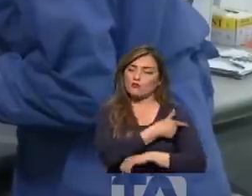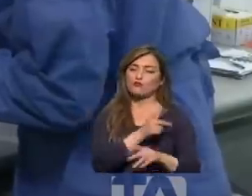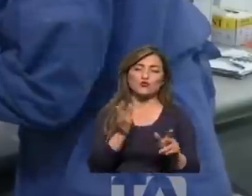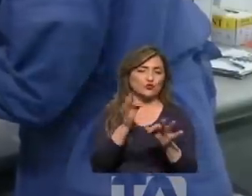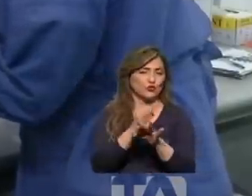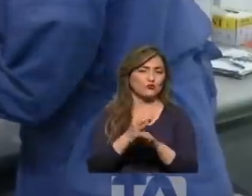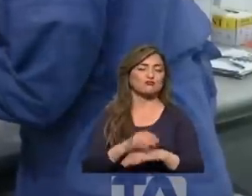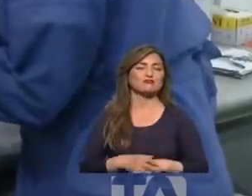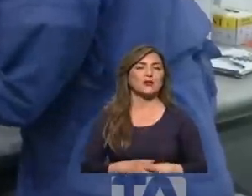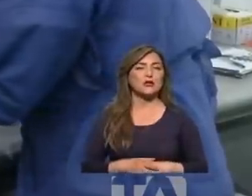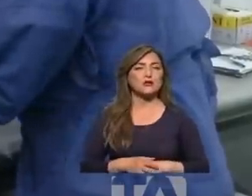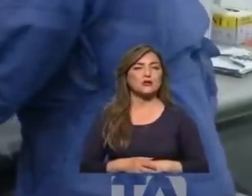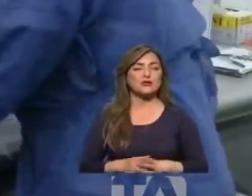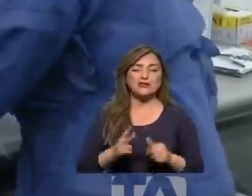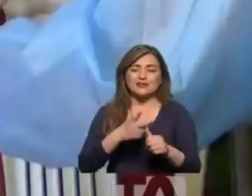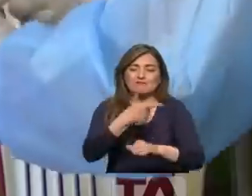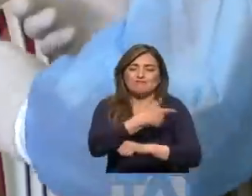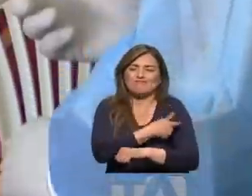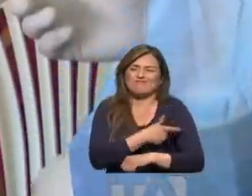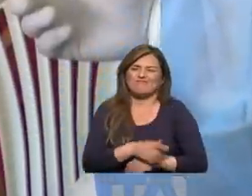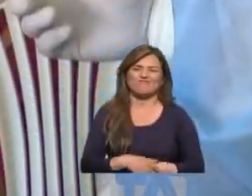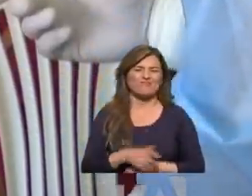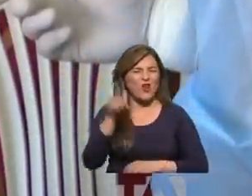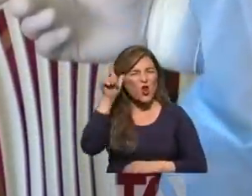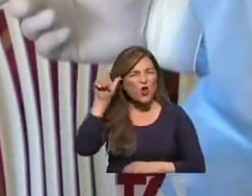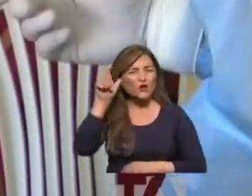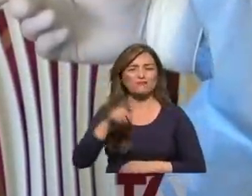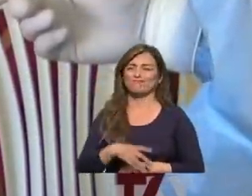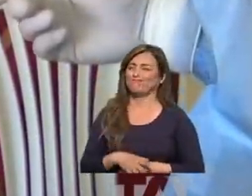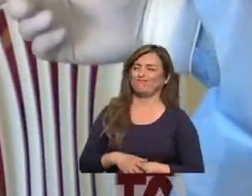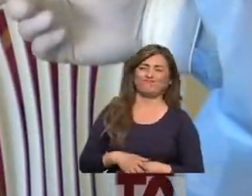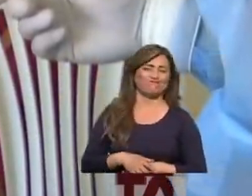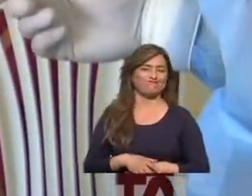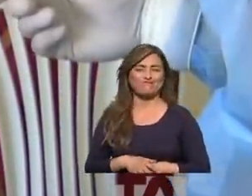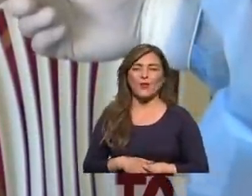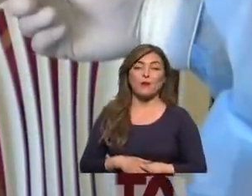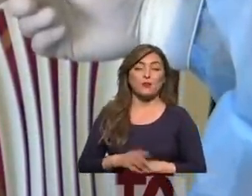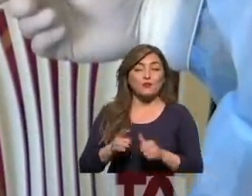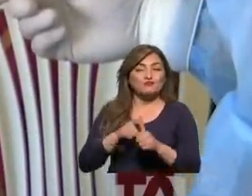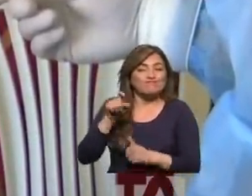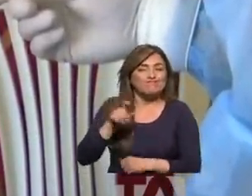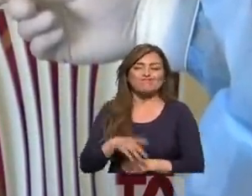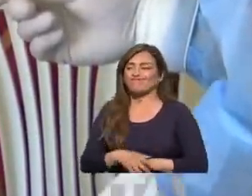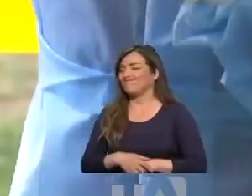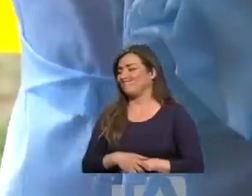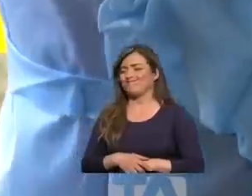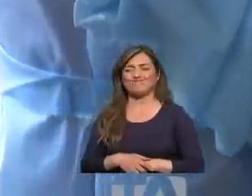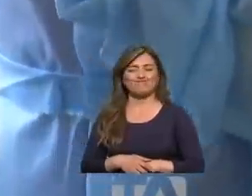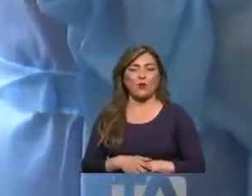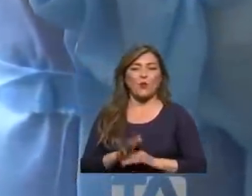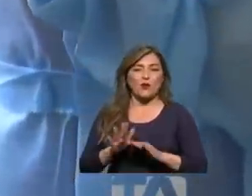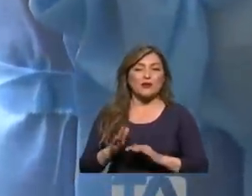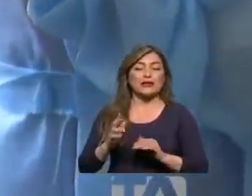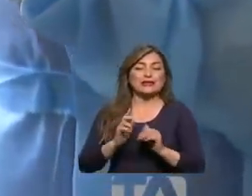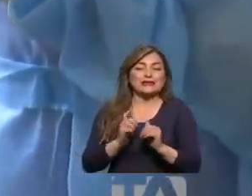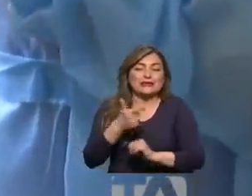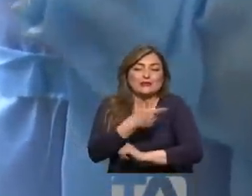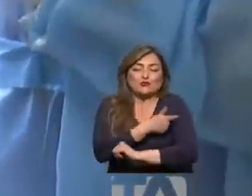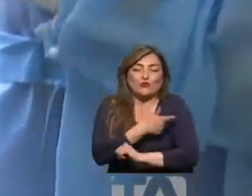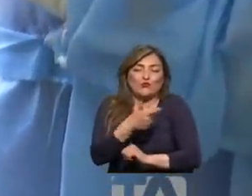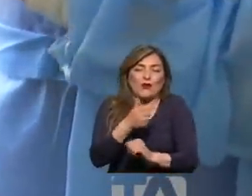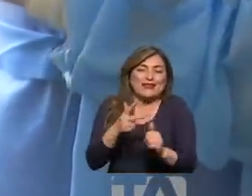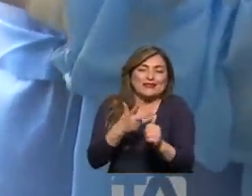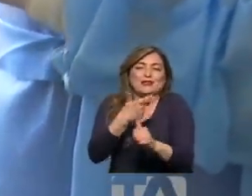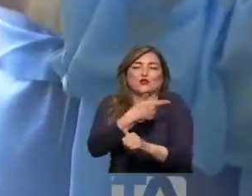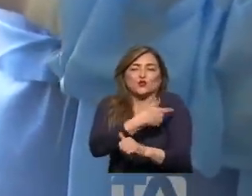tercera dosis sería totalmente ilógico pensar en este punto, porque primero no necesitamos, segundo que cuando tengamos que alargar la inmunidad, tal vez una